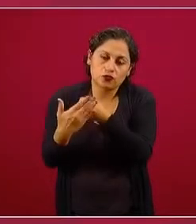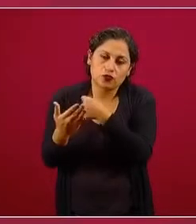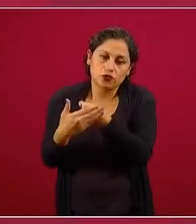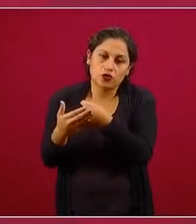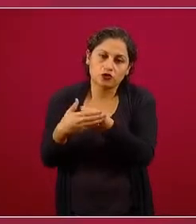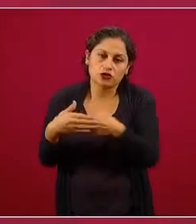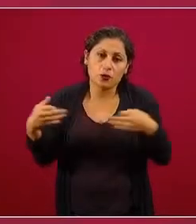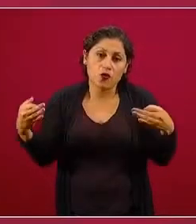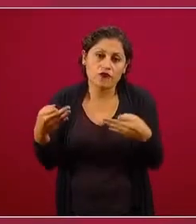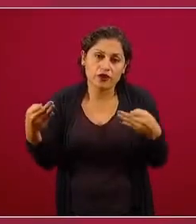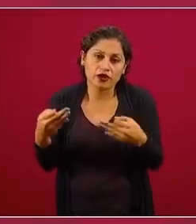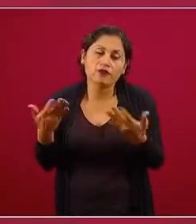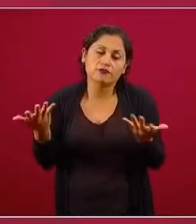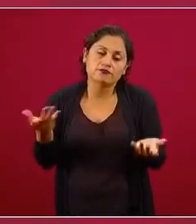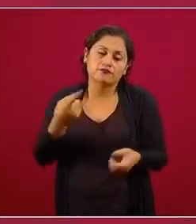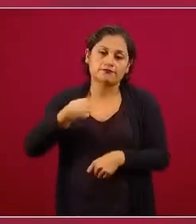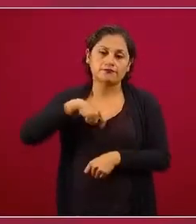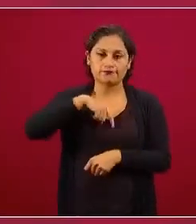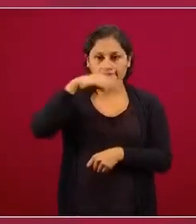invierno.